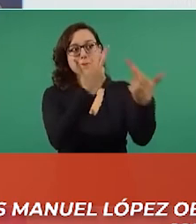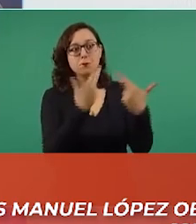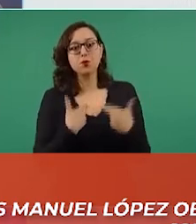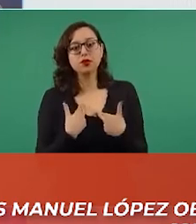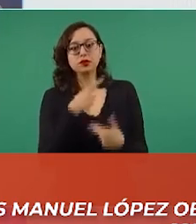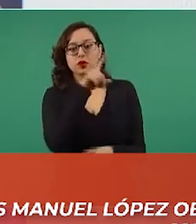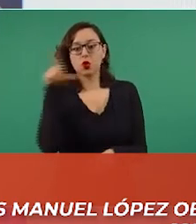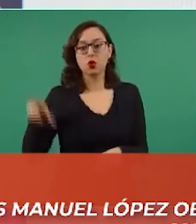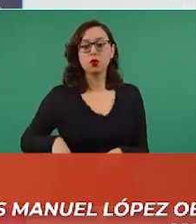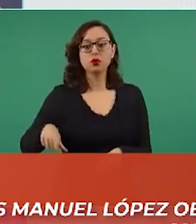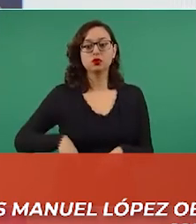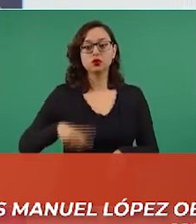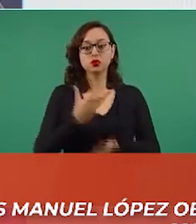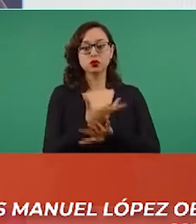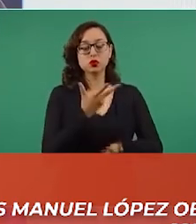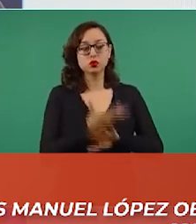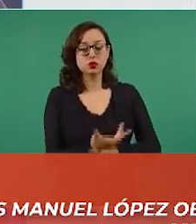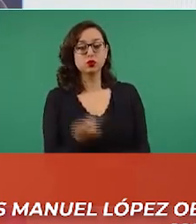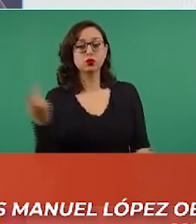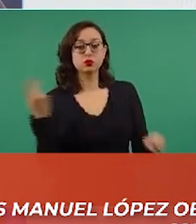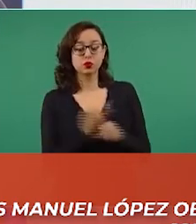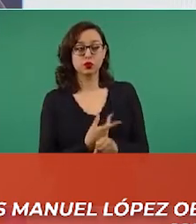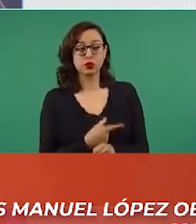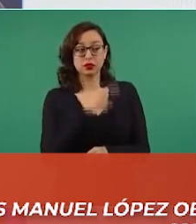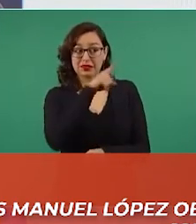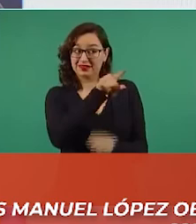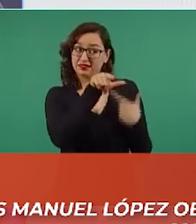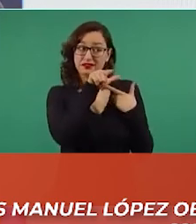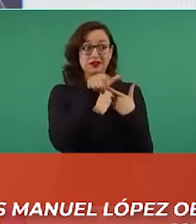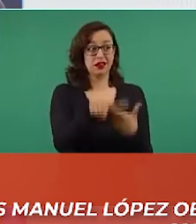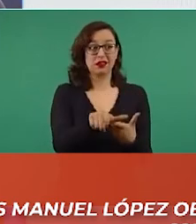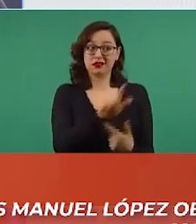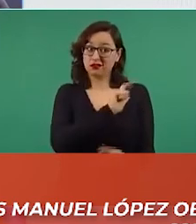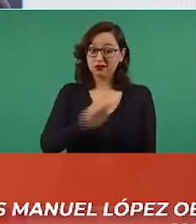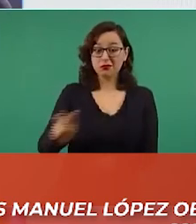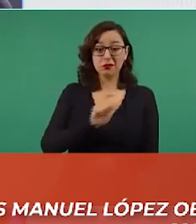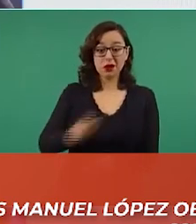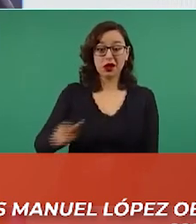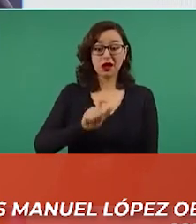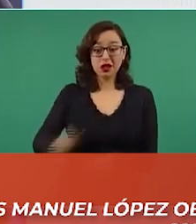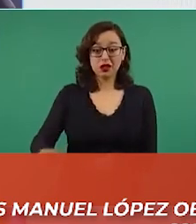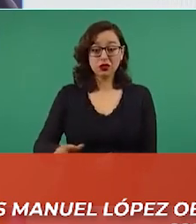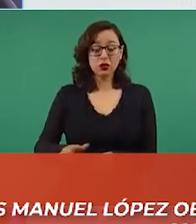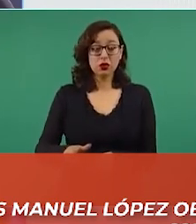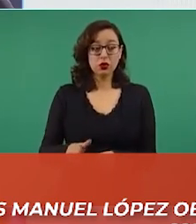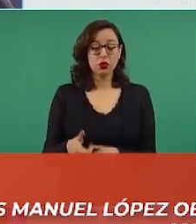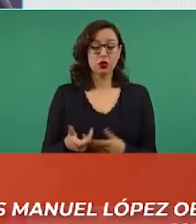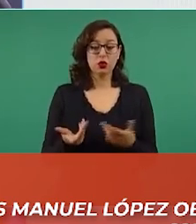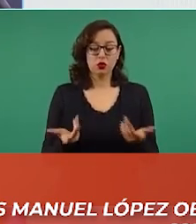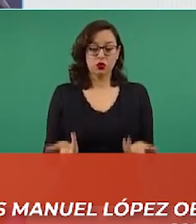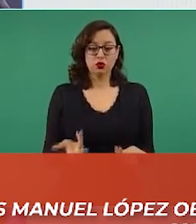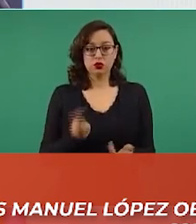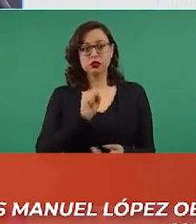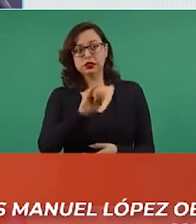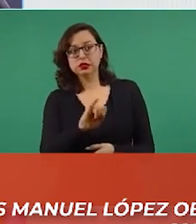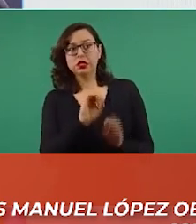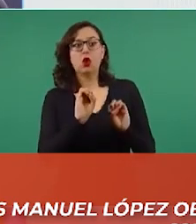del gobierno de Estados Unidos, si desde la embajada de Estados Unidos se va a seguir